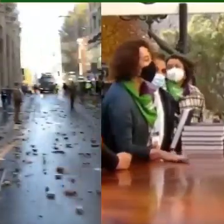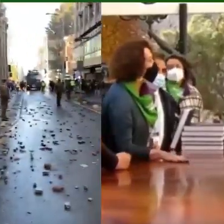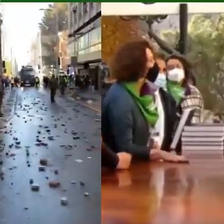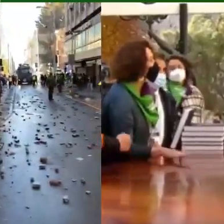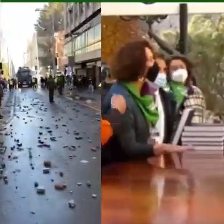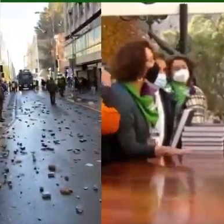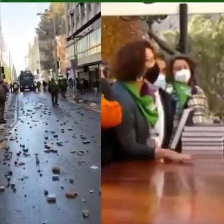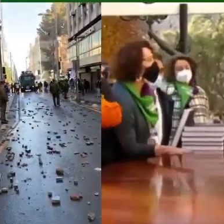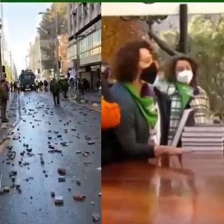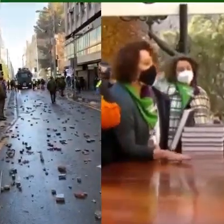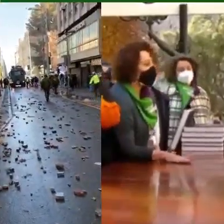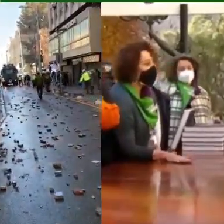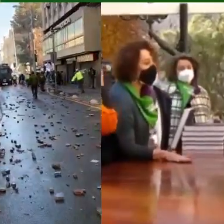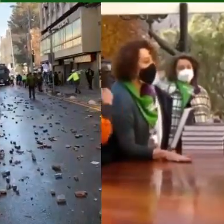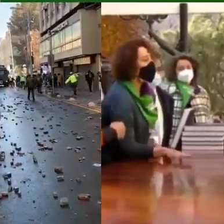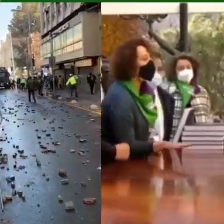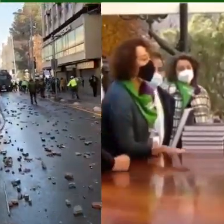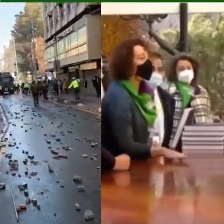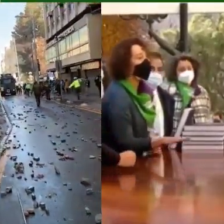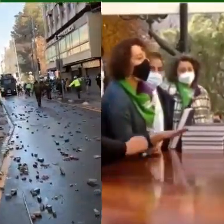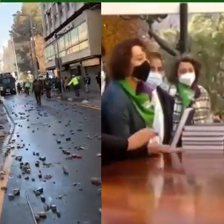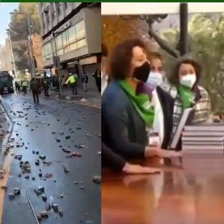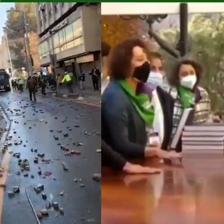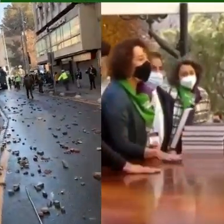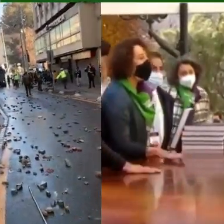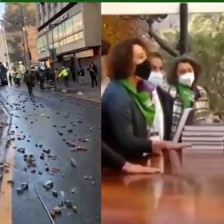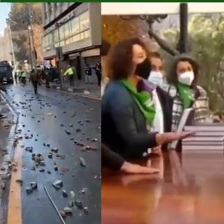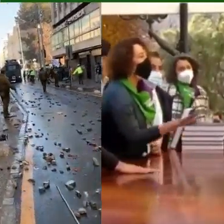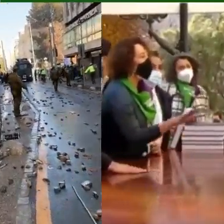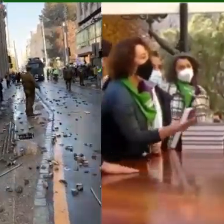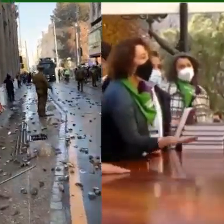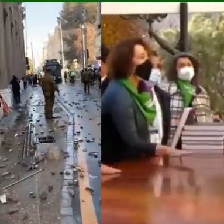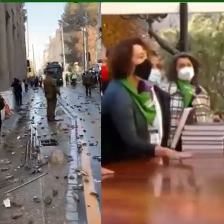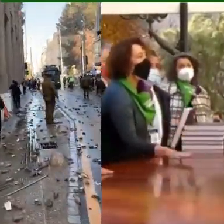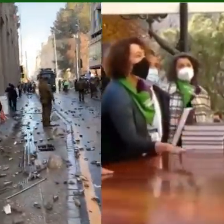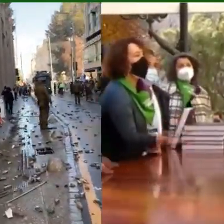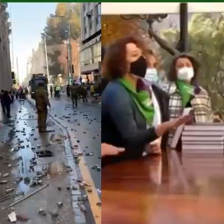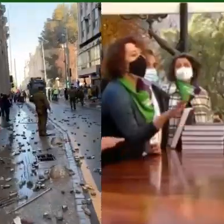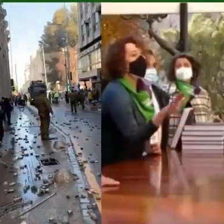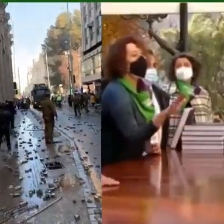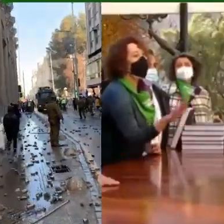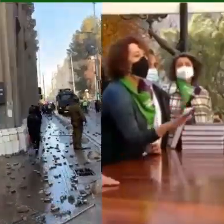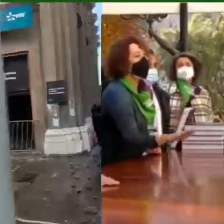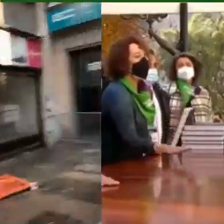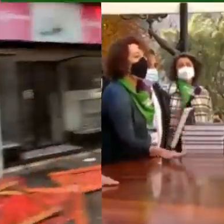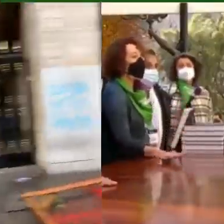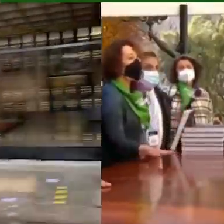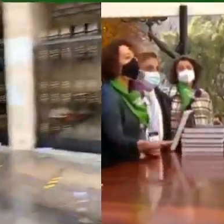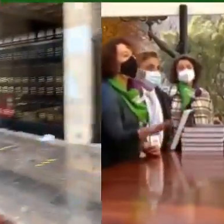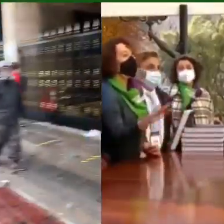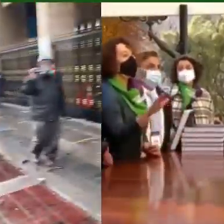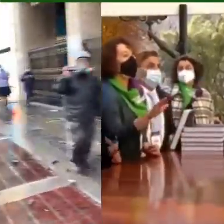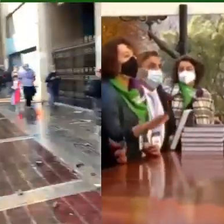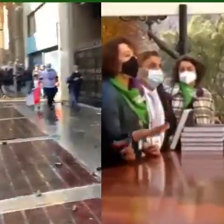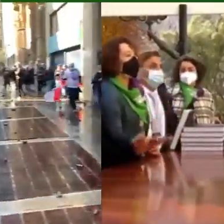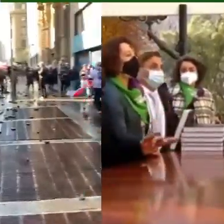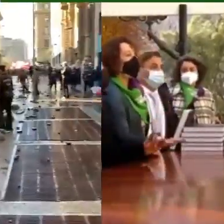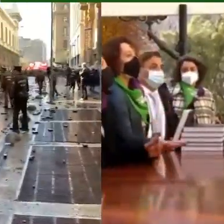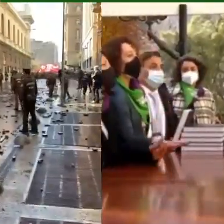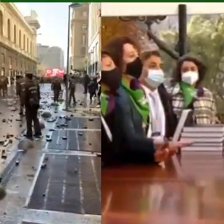De griterío y pedir de bajar a hablar y formalmente que nos informe cuál es la situación.